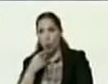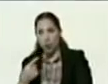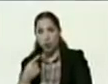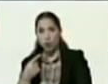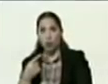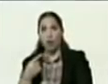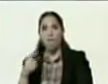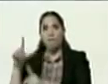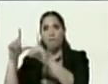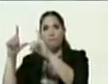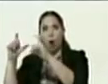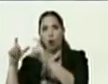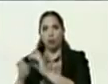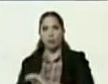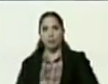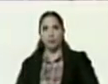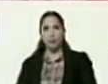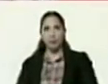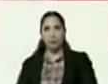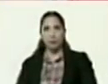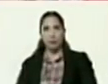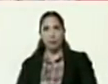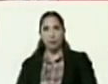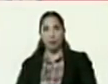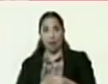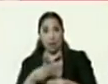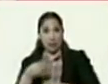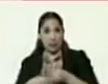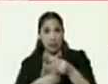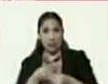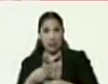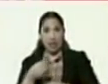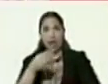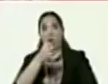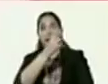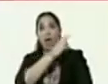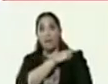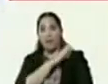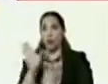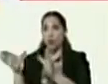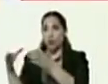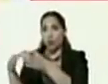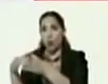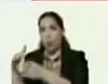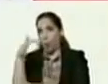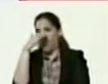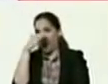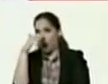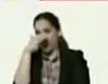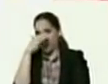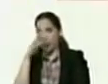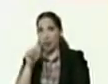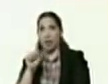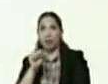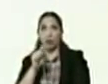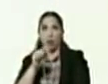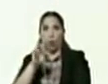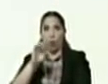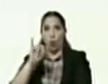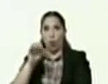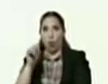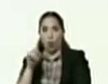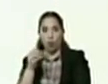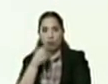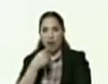fotografía que se hiciera con los jefes del grupo paramilitar Los Rastrojos se había hecho desde su cámara,